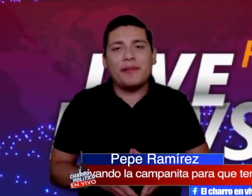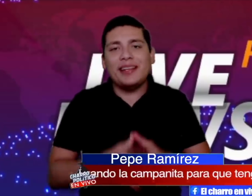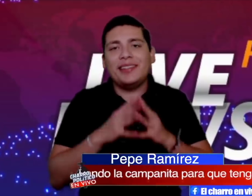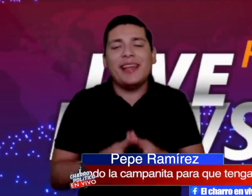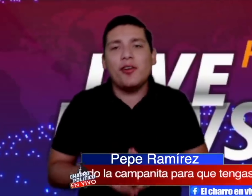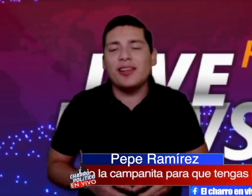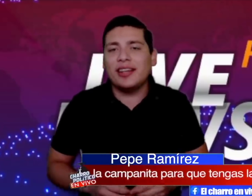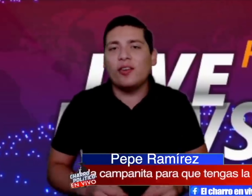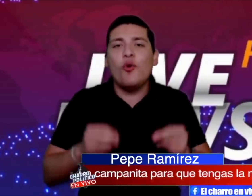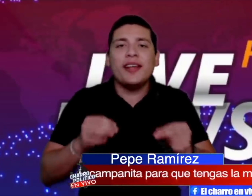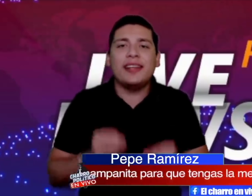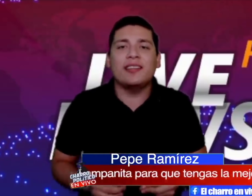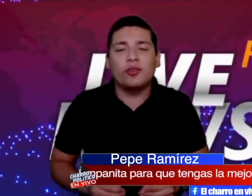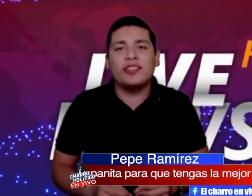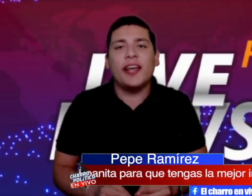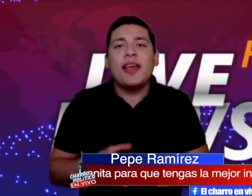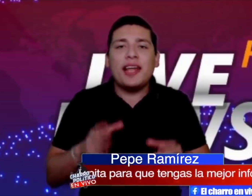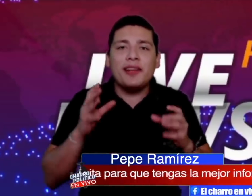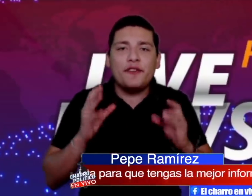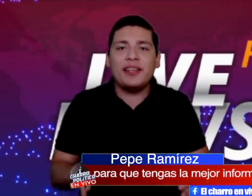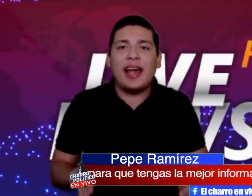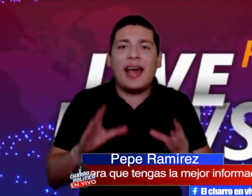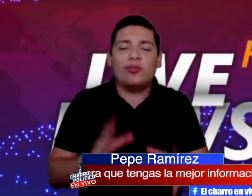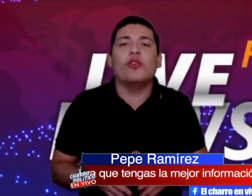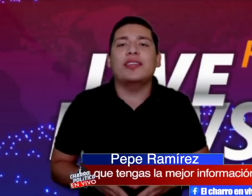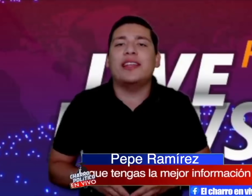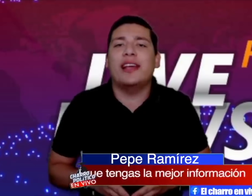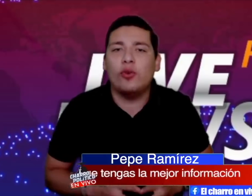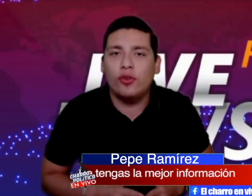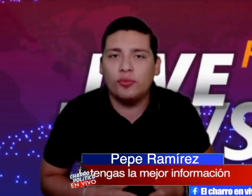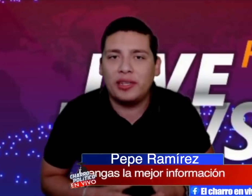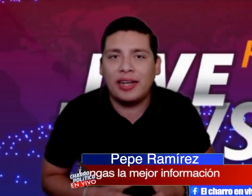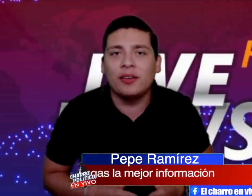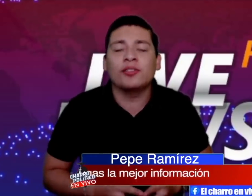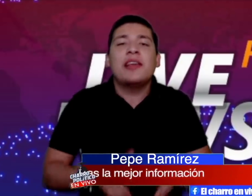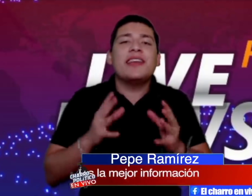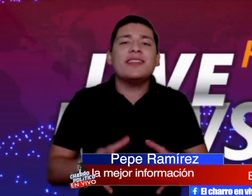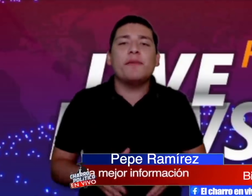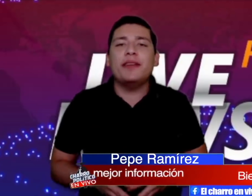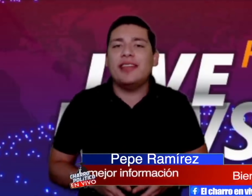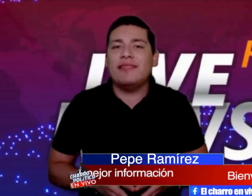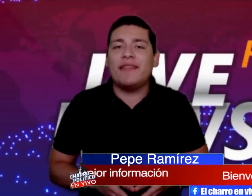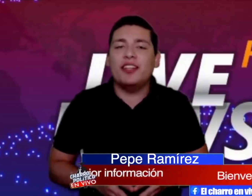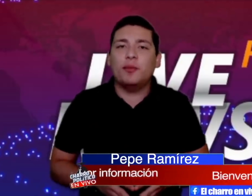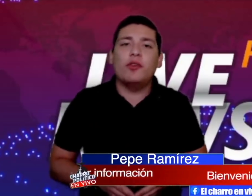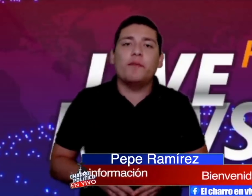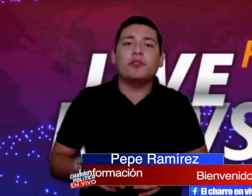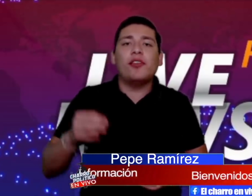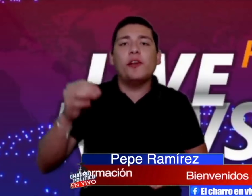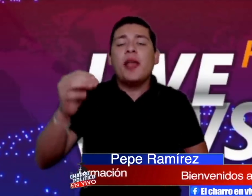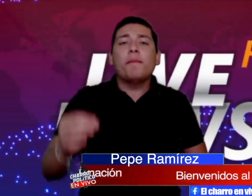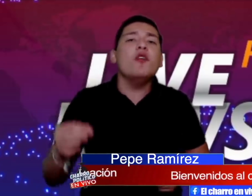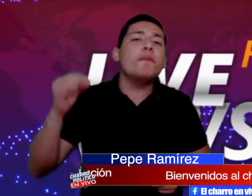Yo soy Pepe Ramírez y el día de hoy les traigo una excelente noticia que beneficiará a todas y a todos los mexicanos. Y es que el presidente Andrés Manuel